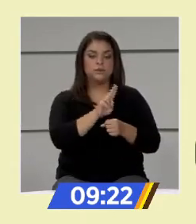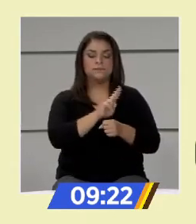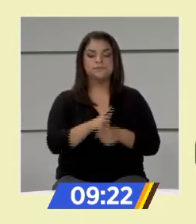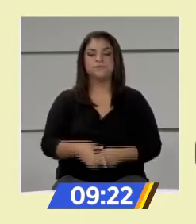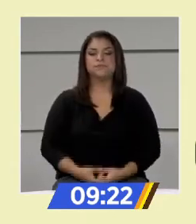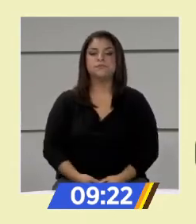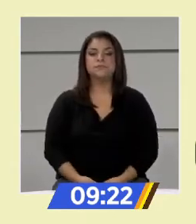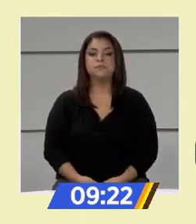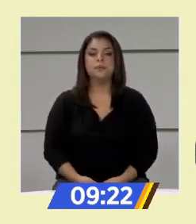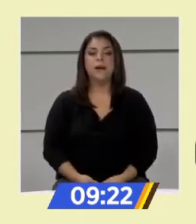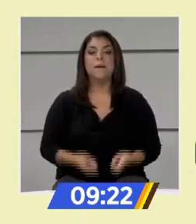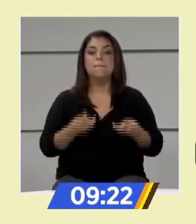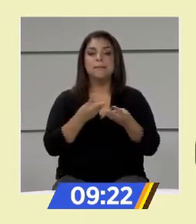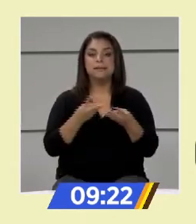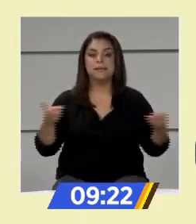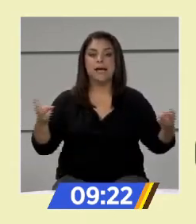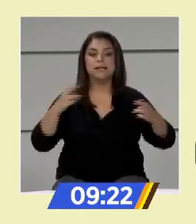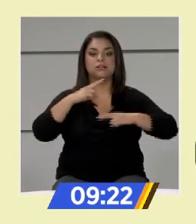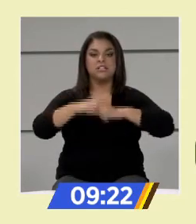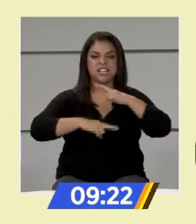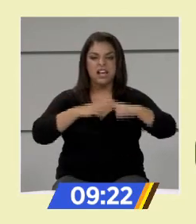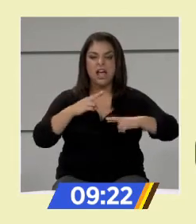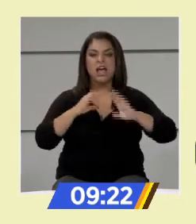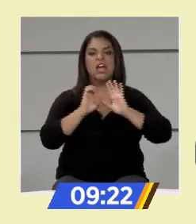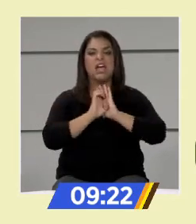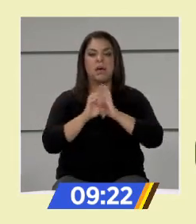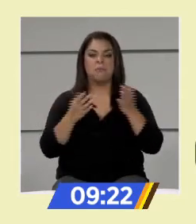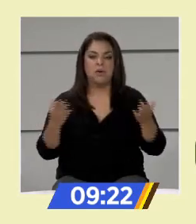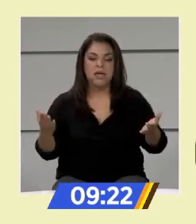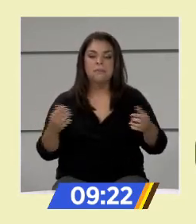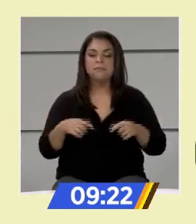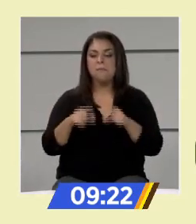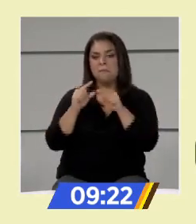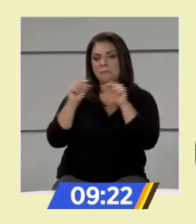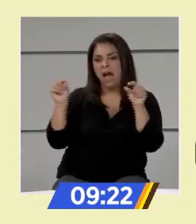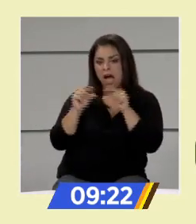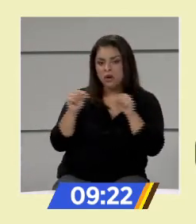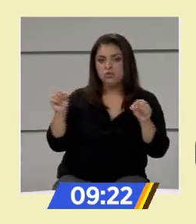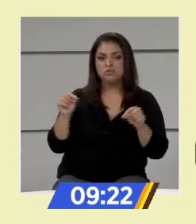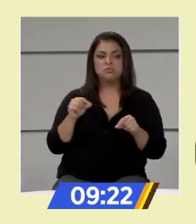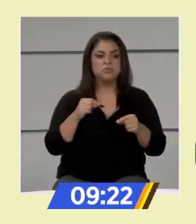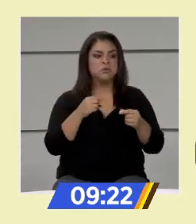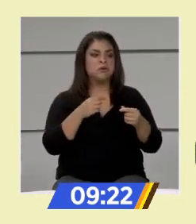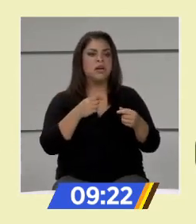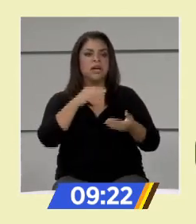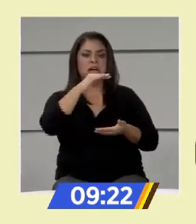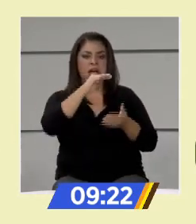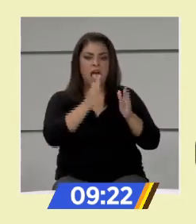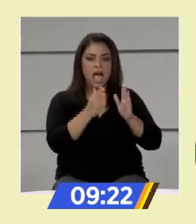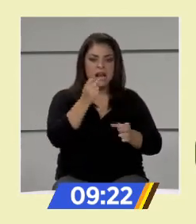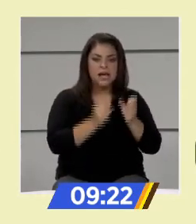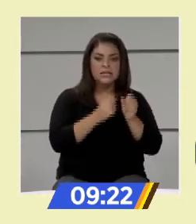Material de reciclaje, ¿qué quiere decir? Palitos, botecitos que no ocupemos, que la caja de leche limpia o la caja del jugo, la